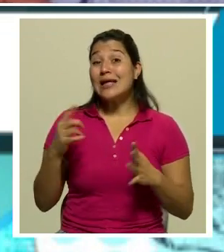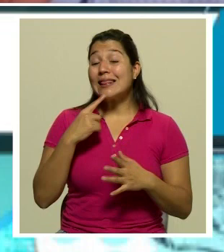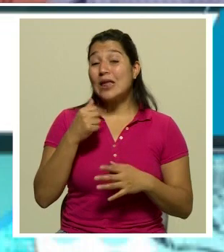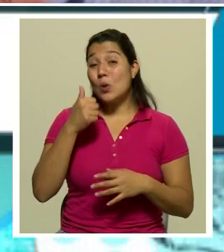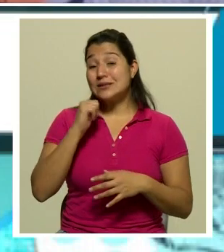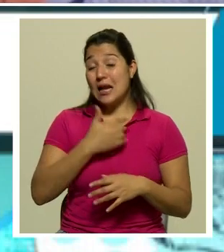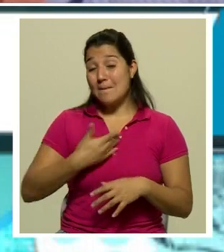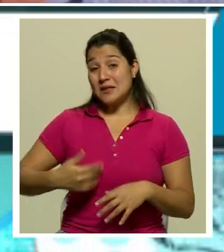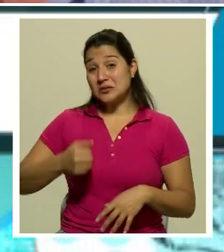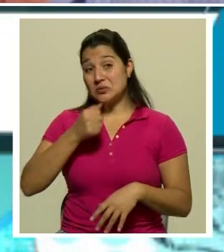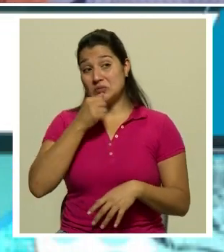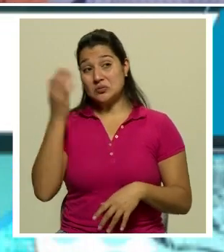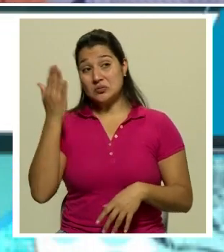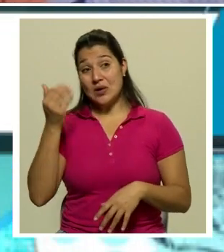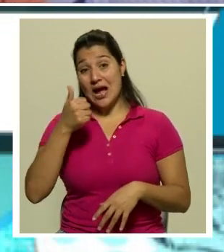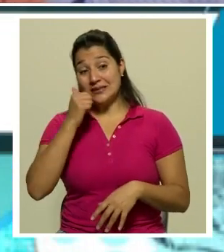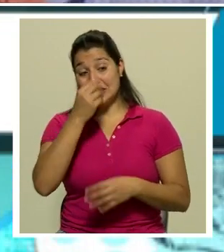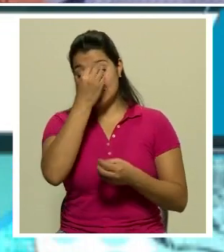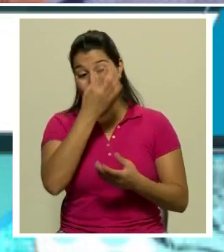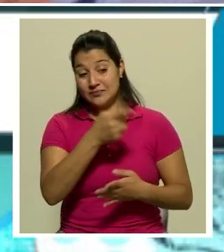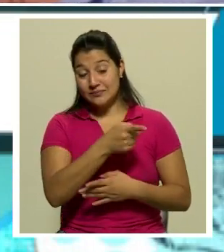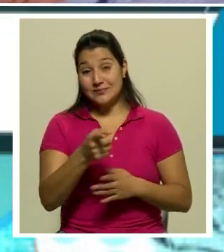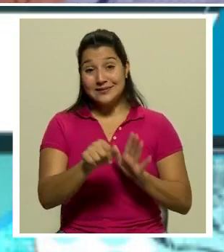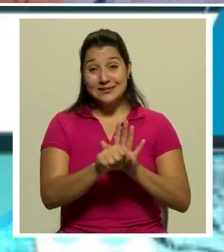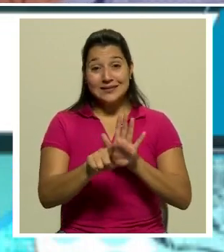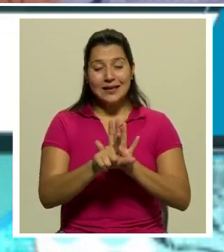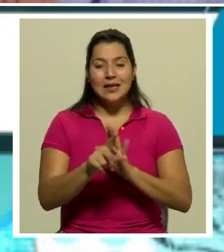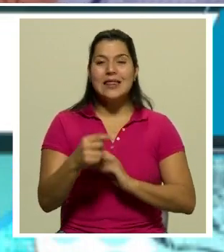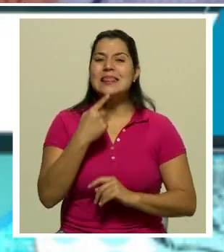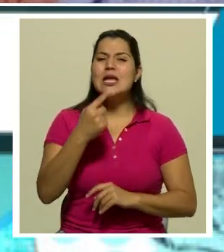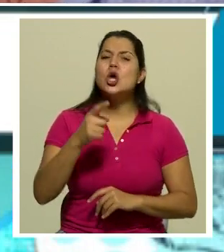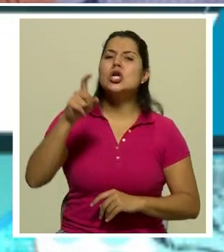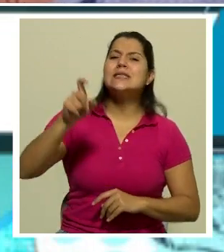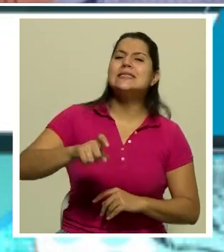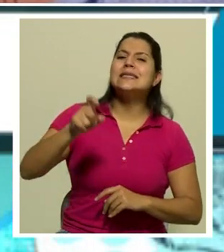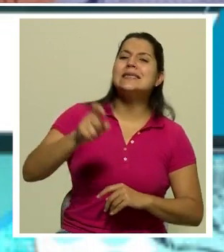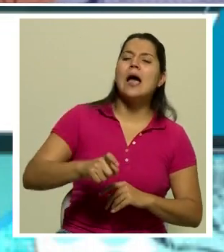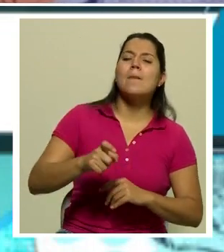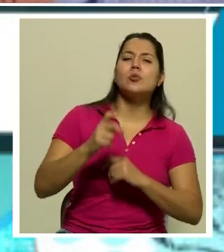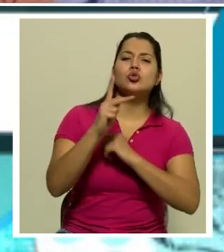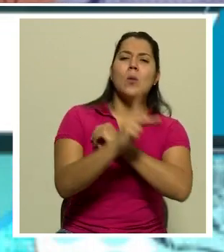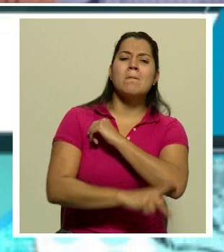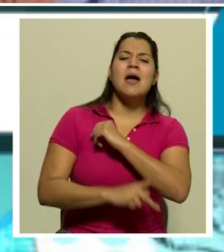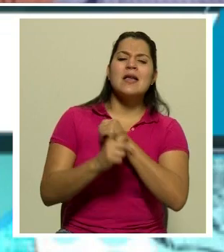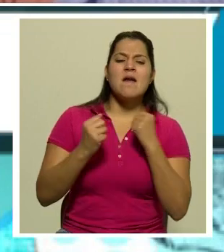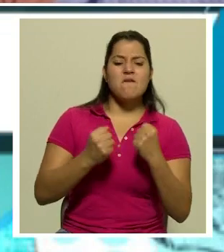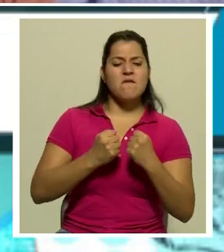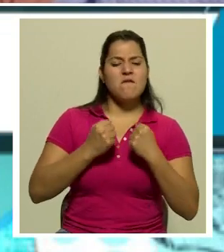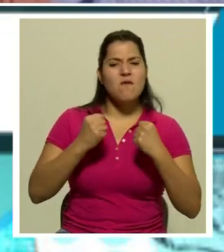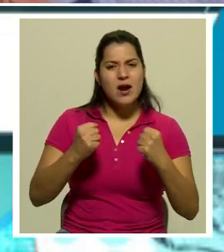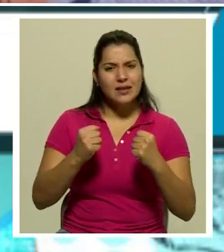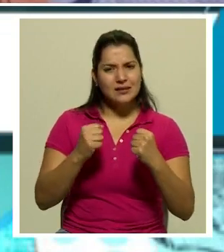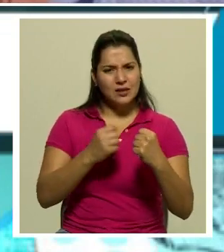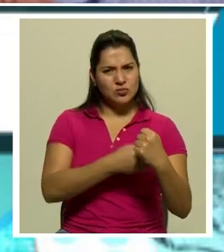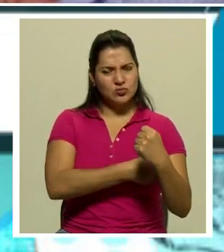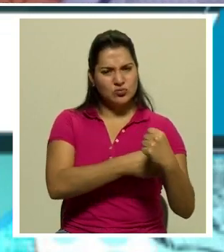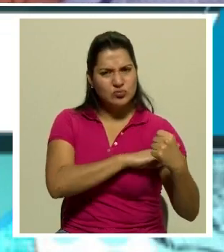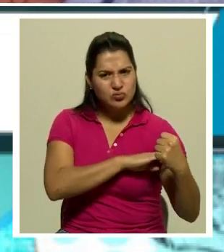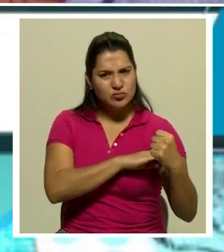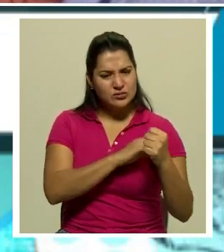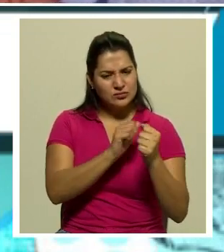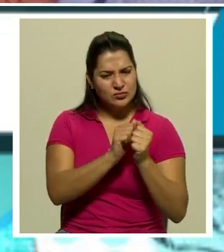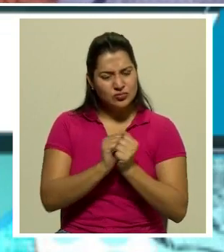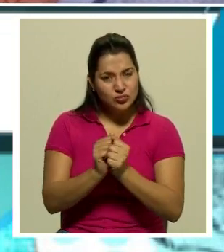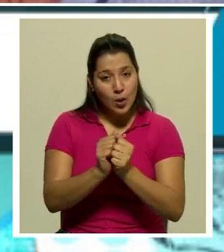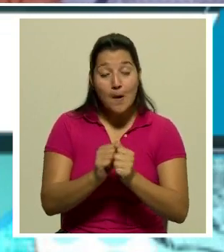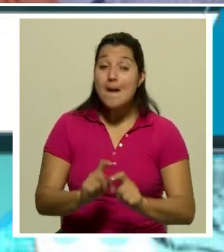presidencial ante la Asamblea Legislativa. Necesitamos un Estado fuerte, poderoso, vigoroso, pero que tenga autonomía